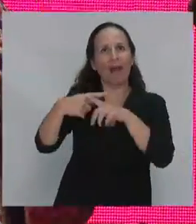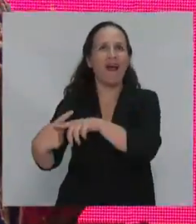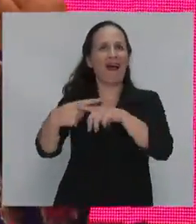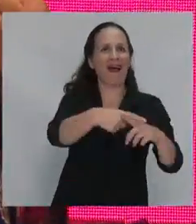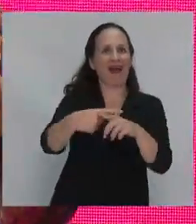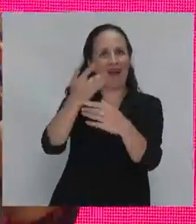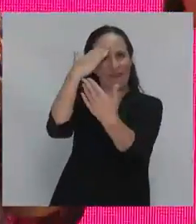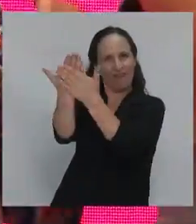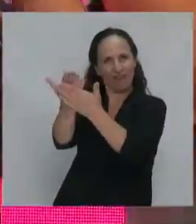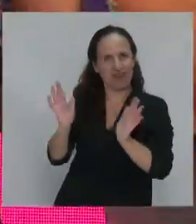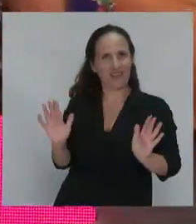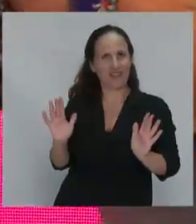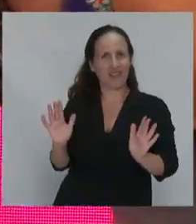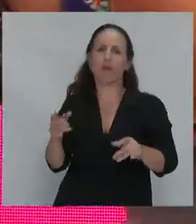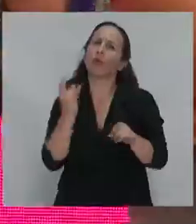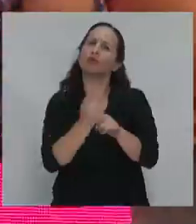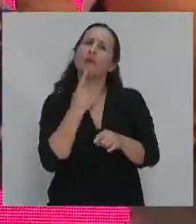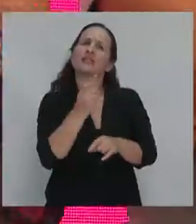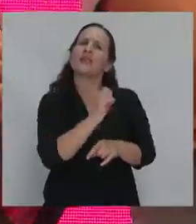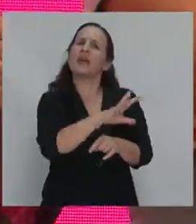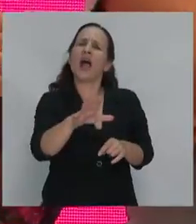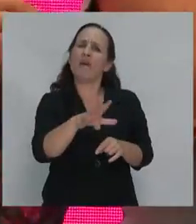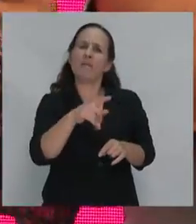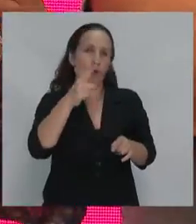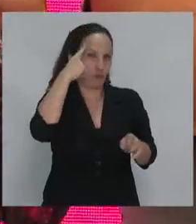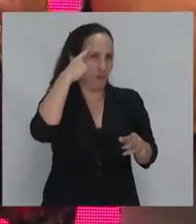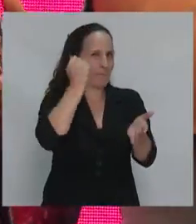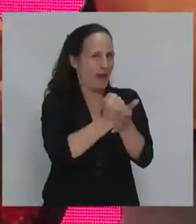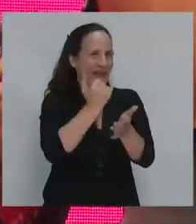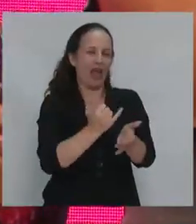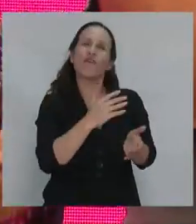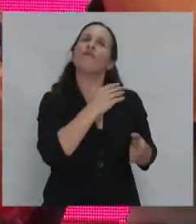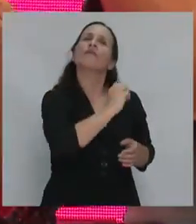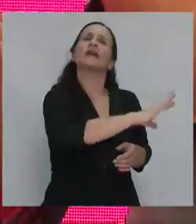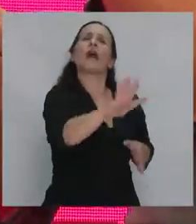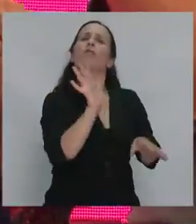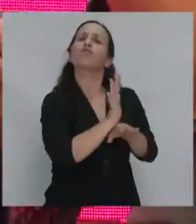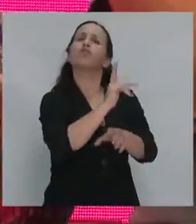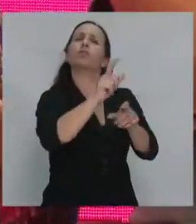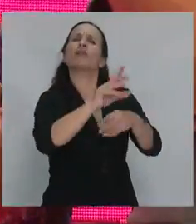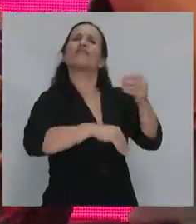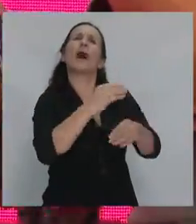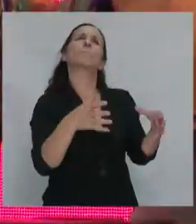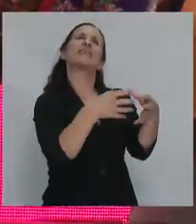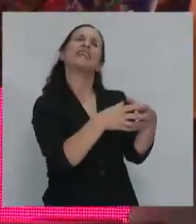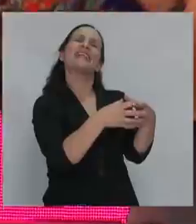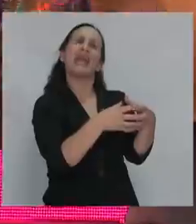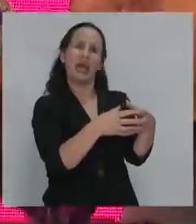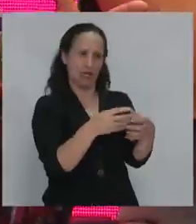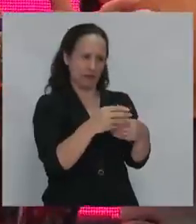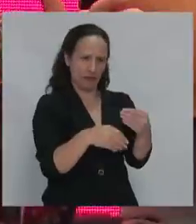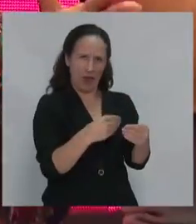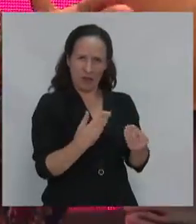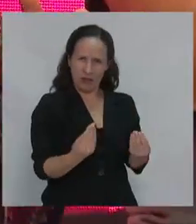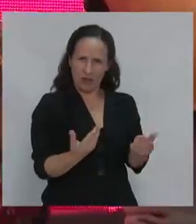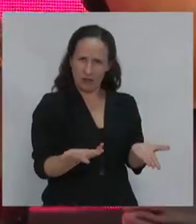se nos dice en el campo y lo tenemos grabado acá somos una familia pero qué familia donde hay hijos